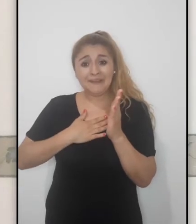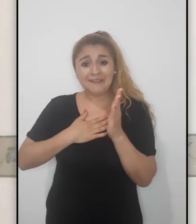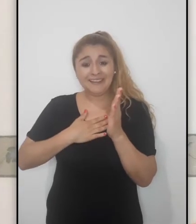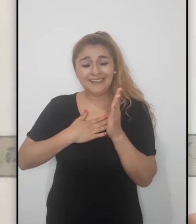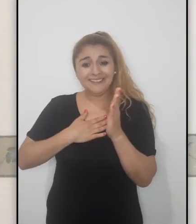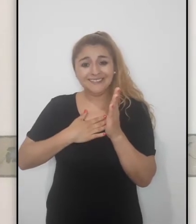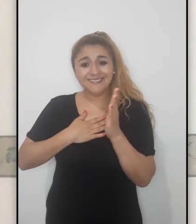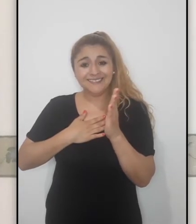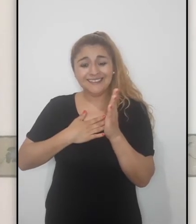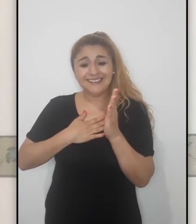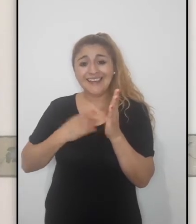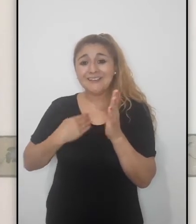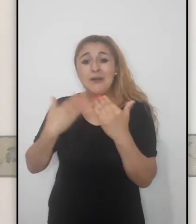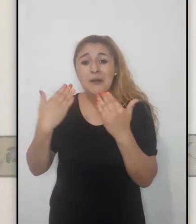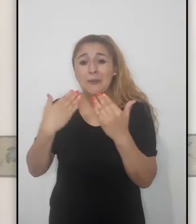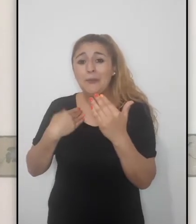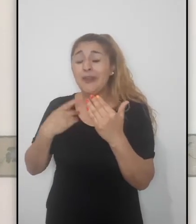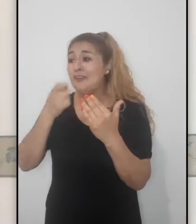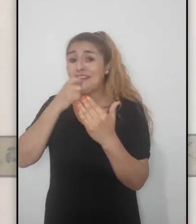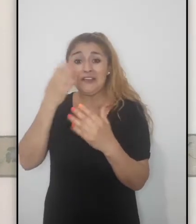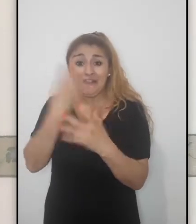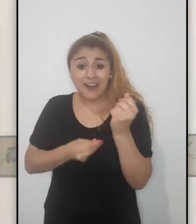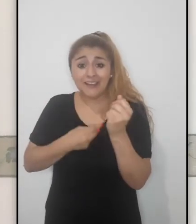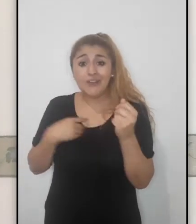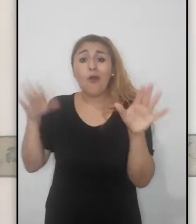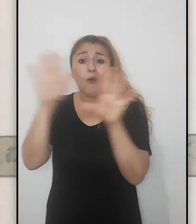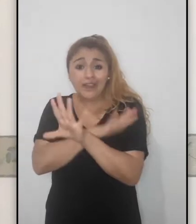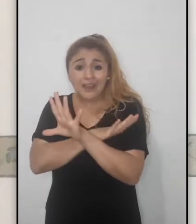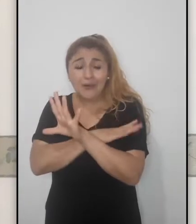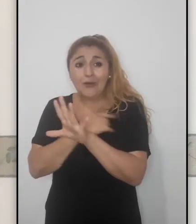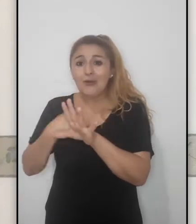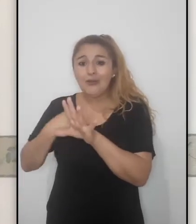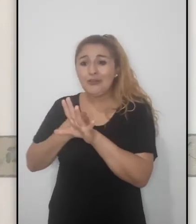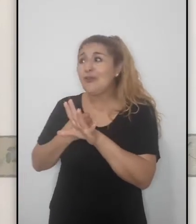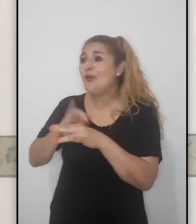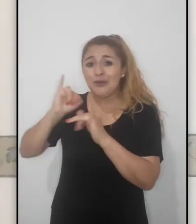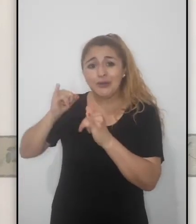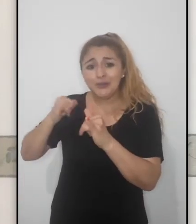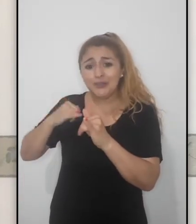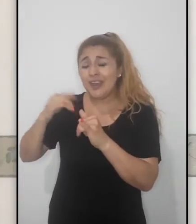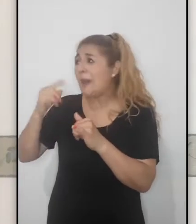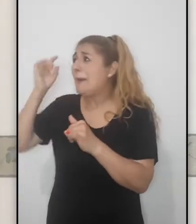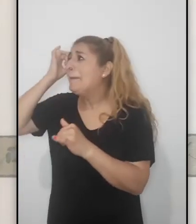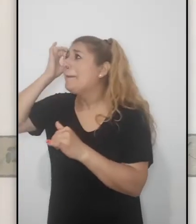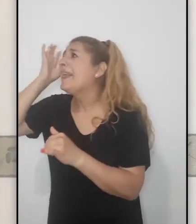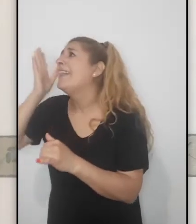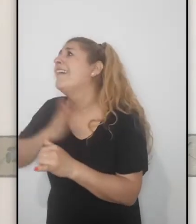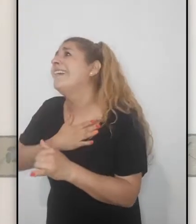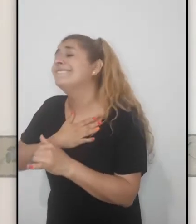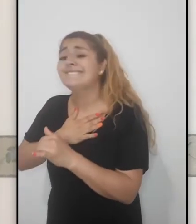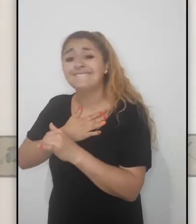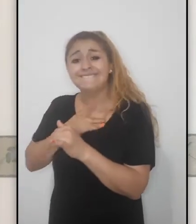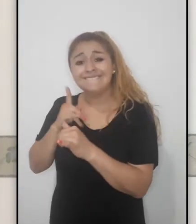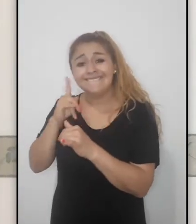dejar nuestros malos caminos atrás dejar todos los días hábitos que no convienen poder volver nuestro camino